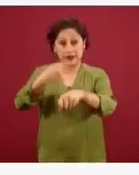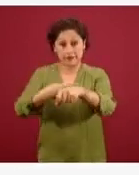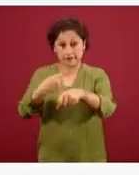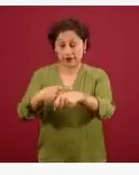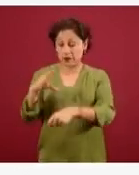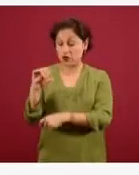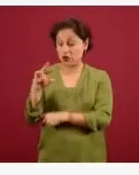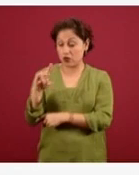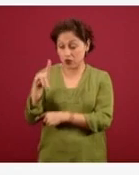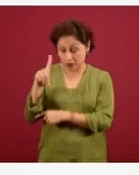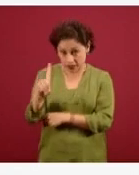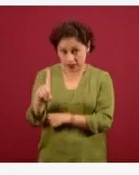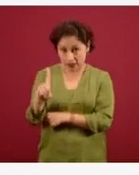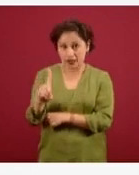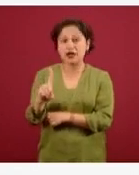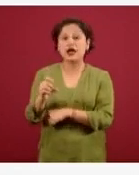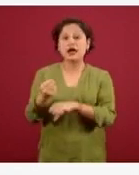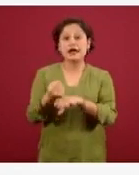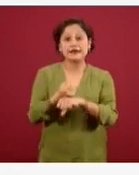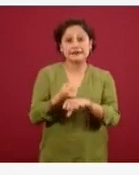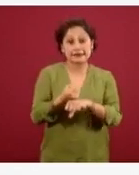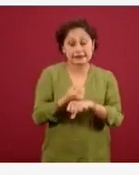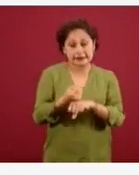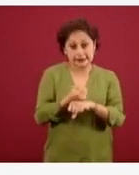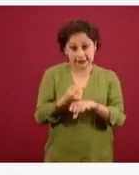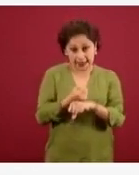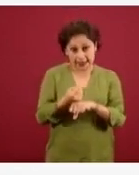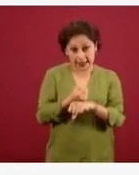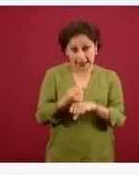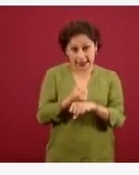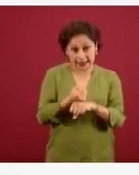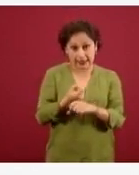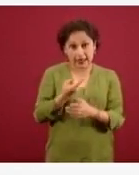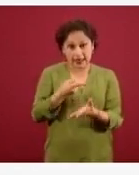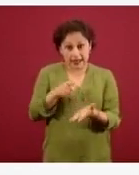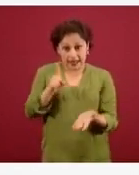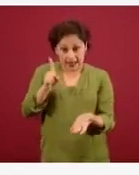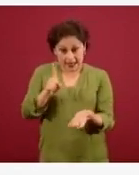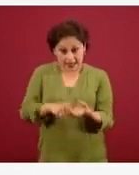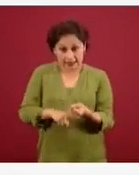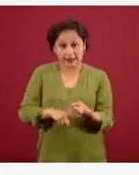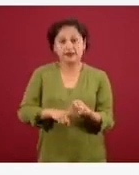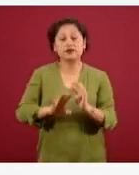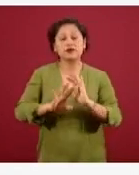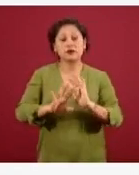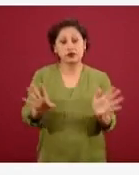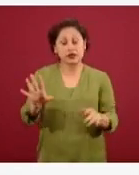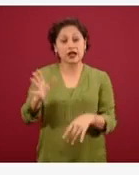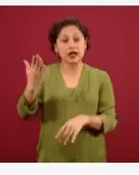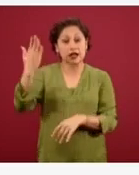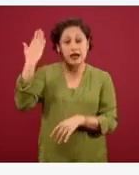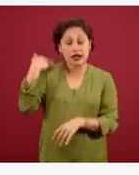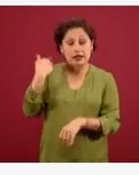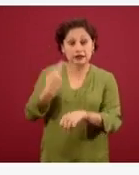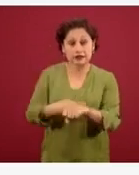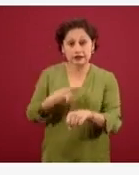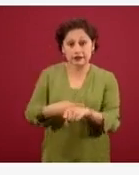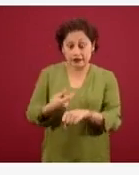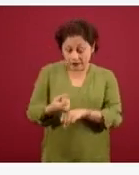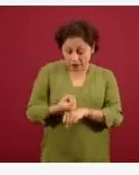Los anticuerpos presentes en el plasma convaleciente son proteínas que pueden ayudar a combatir la infección.